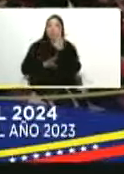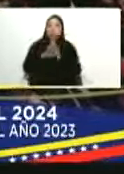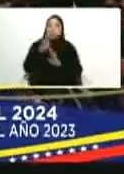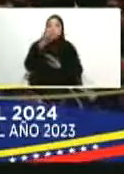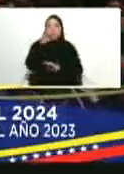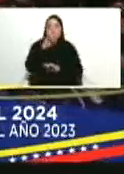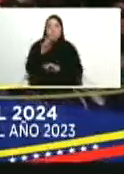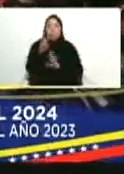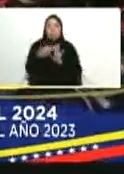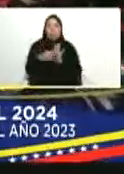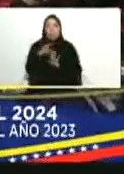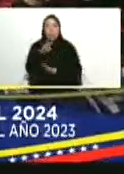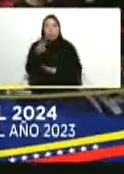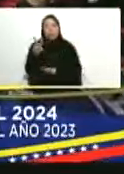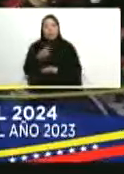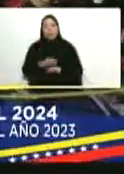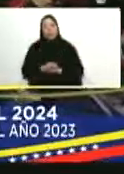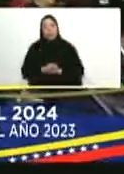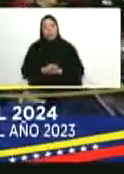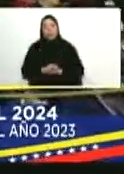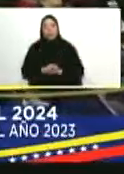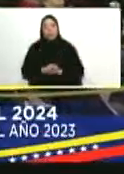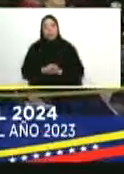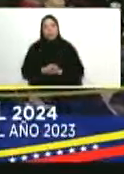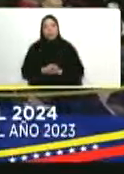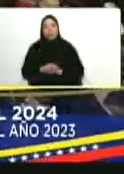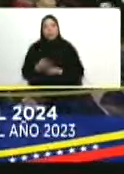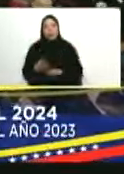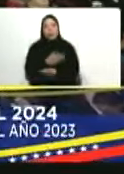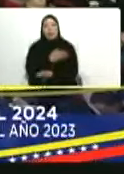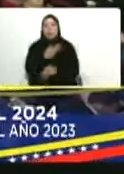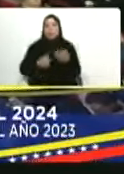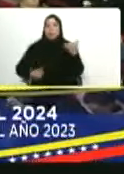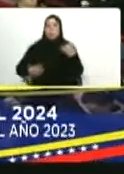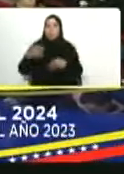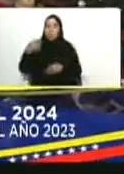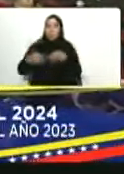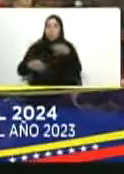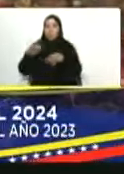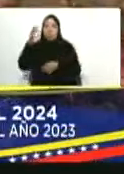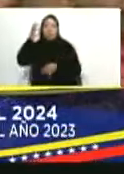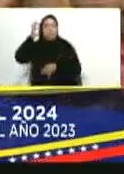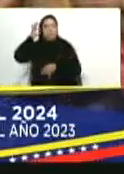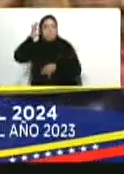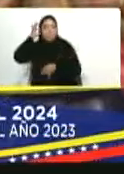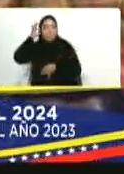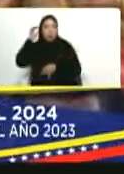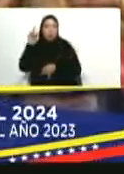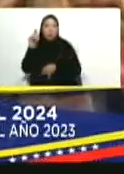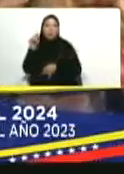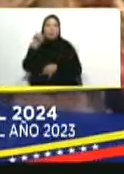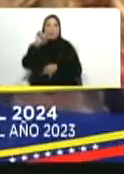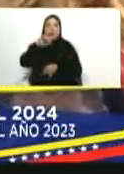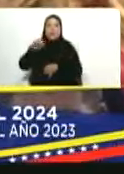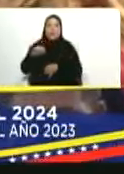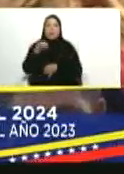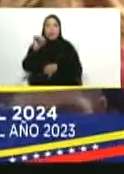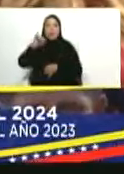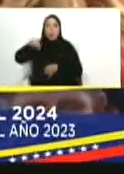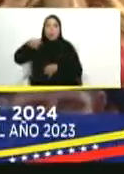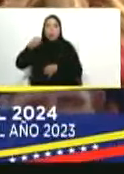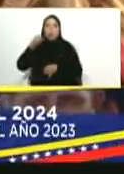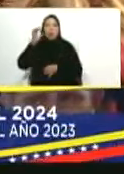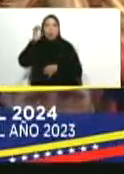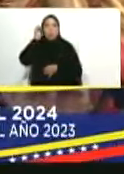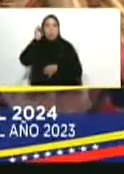año 2022, la expresidenta del Tribunal Supremo de Justicia, Gladys Gutiérrez, señalaba que el accionar del Tribunal Supremo de Justicia